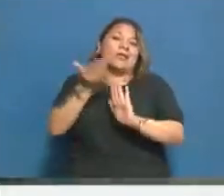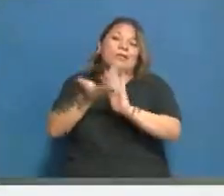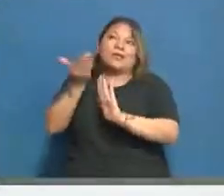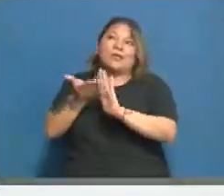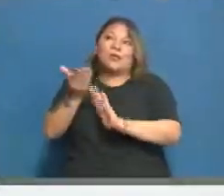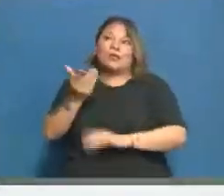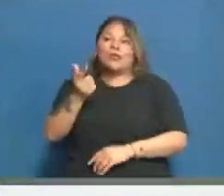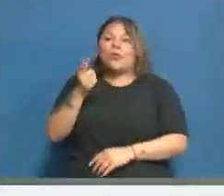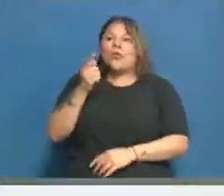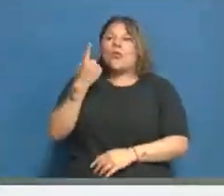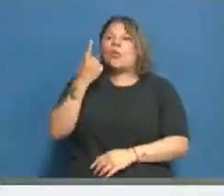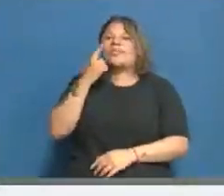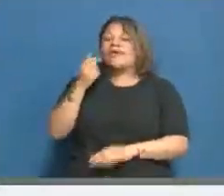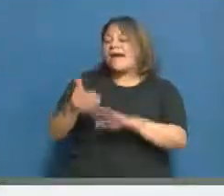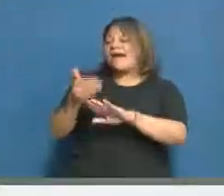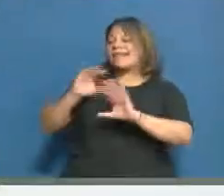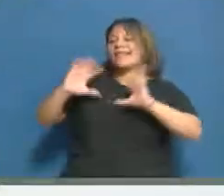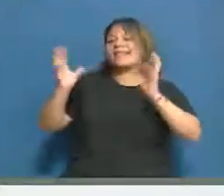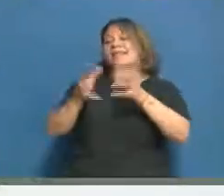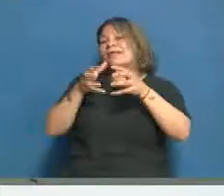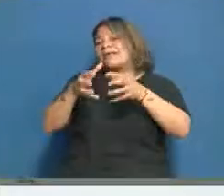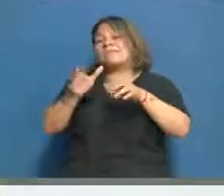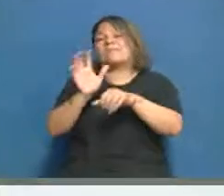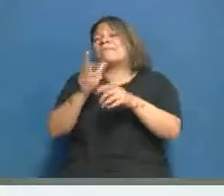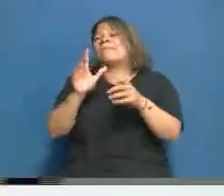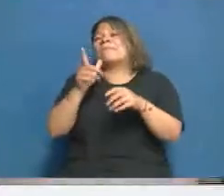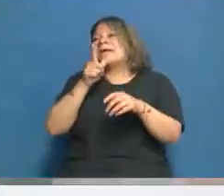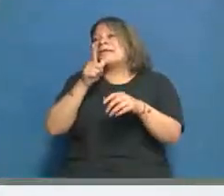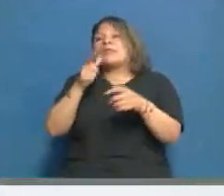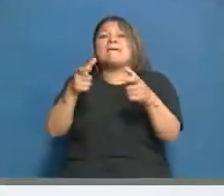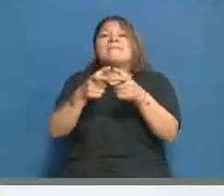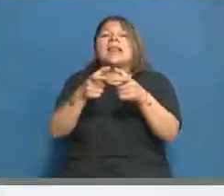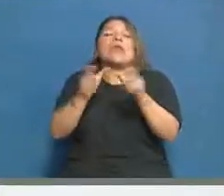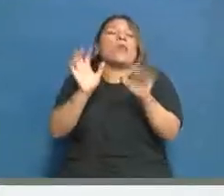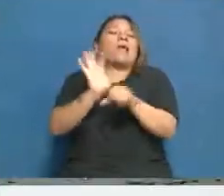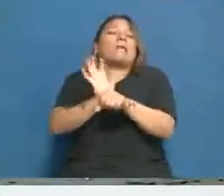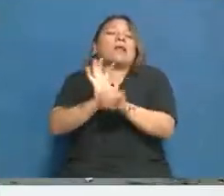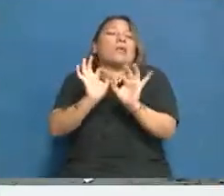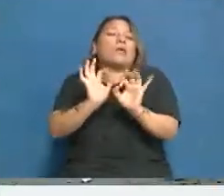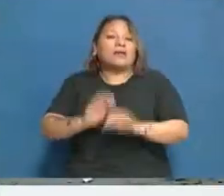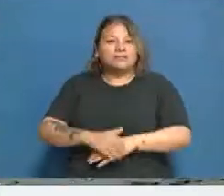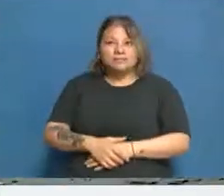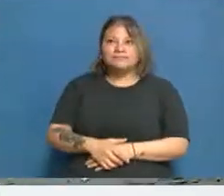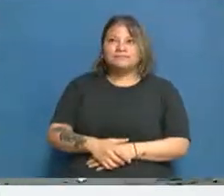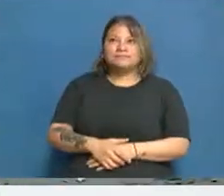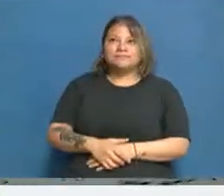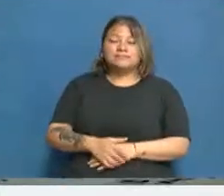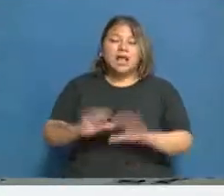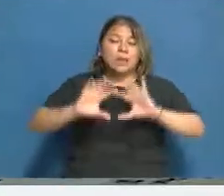antes del Mundial. Justo, y para que la película esté completa, porque el circo ahí es completo. Que el Mundial